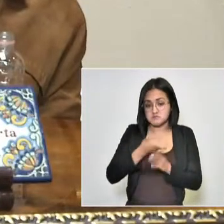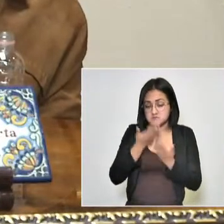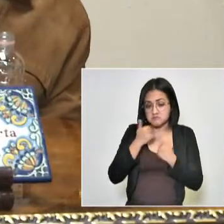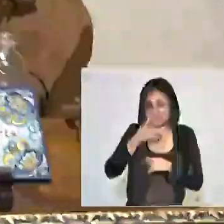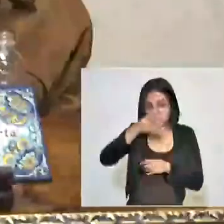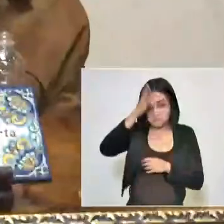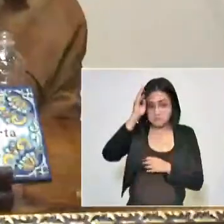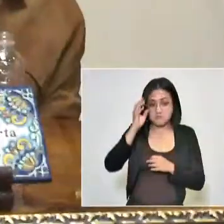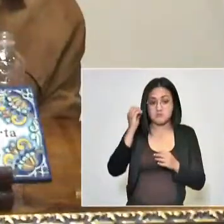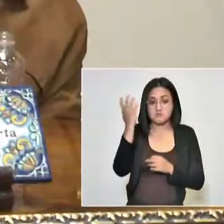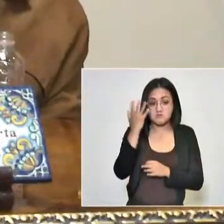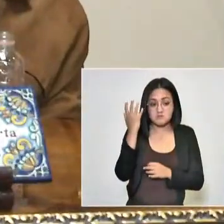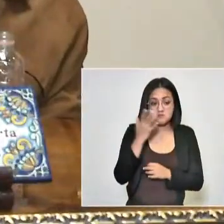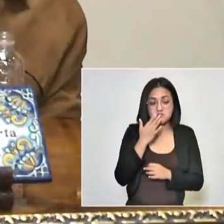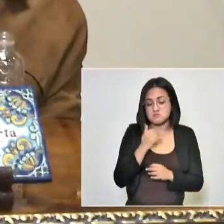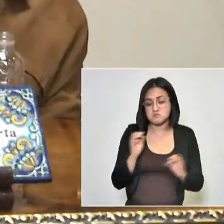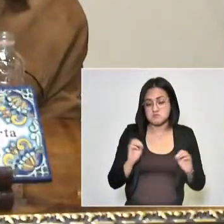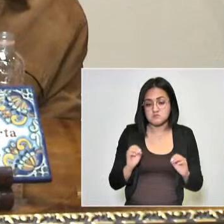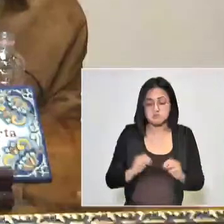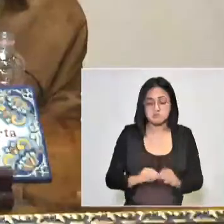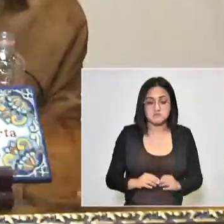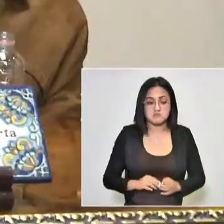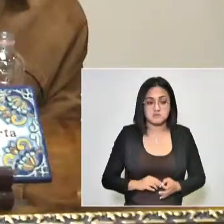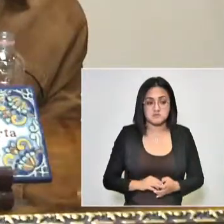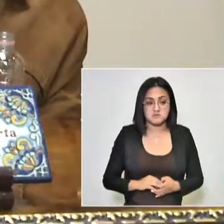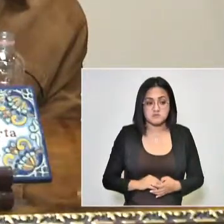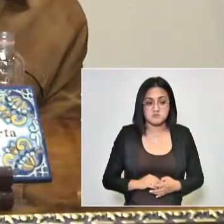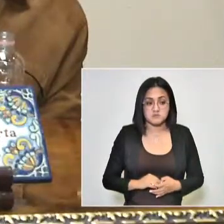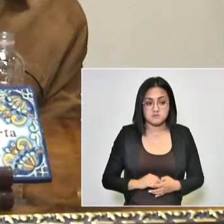No tienen ambulancias.